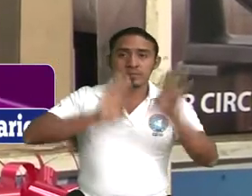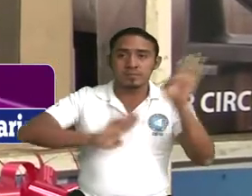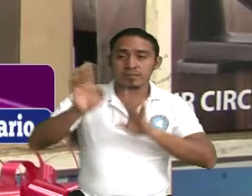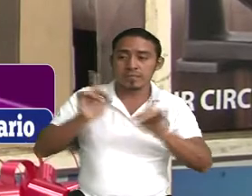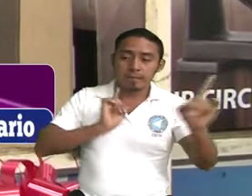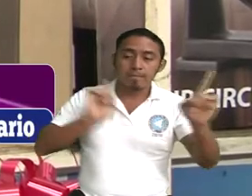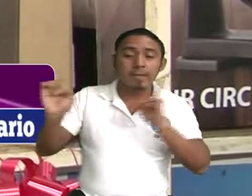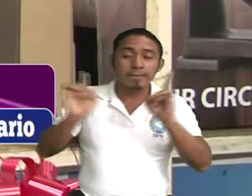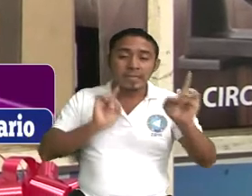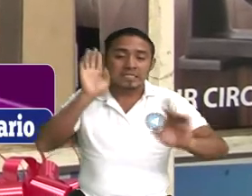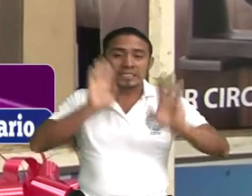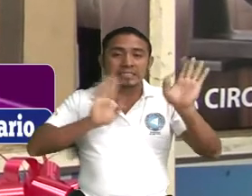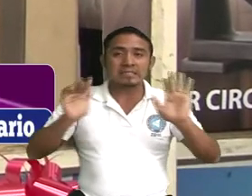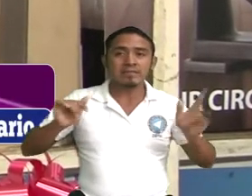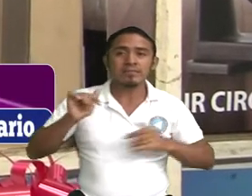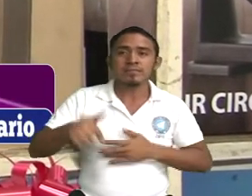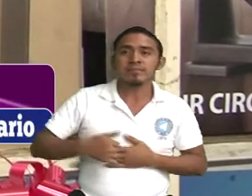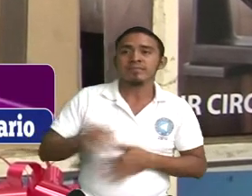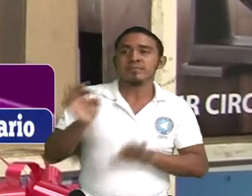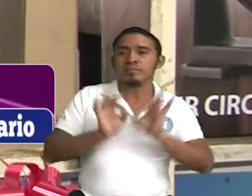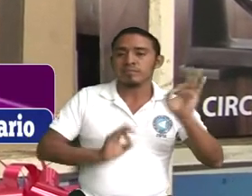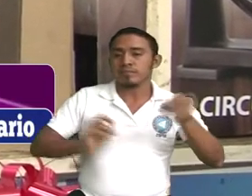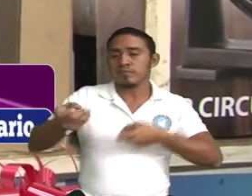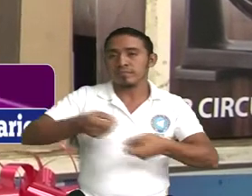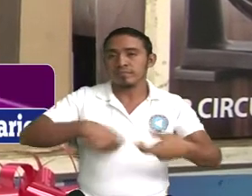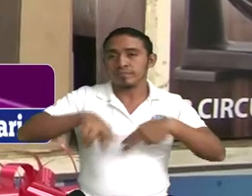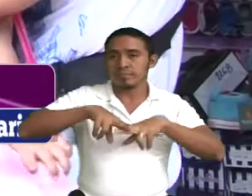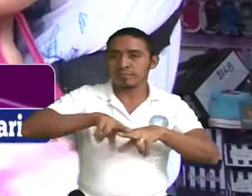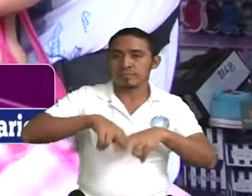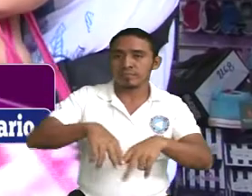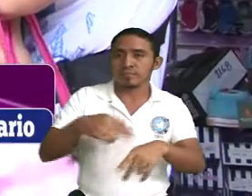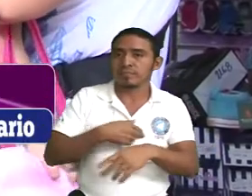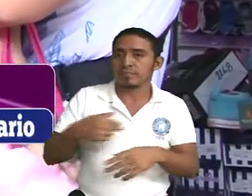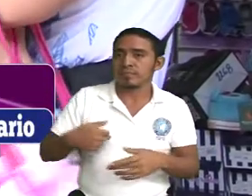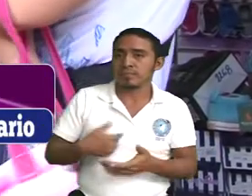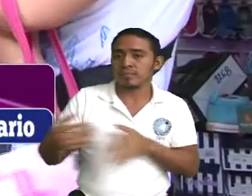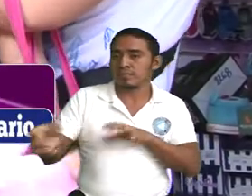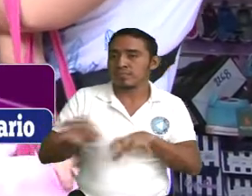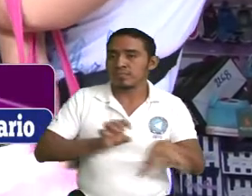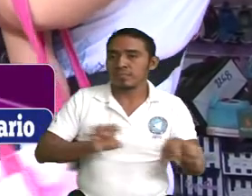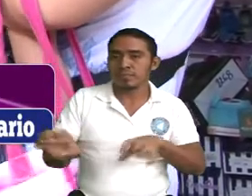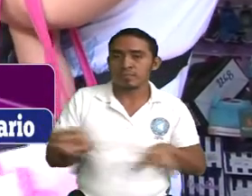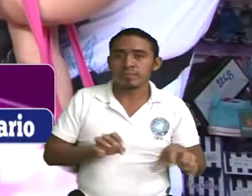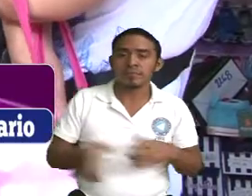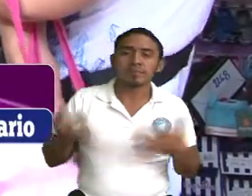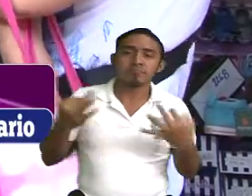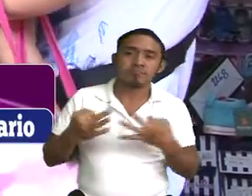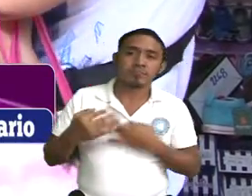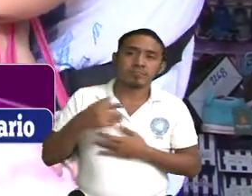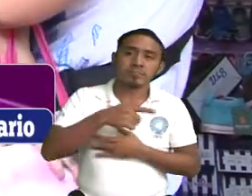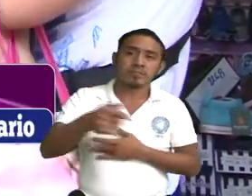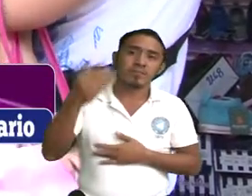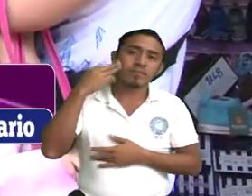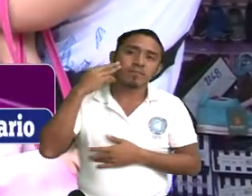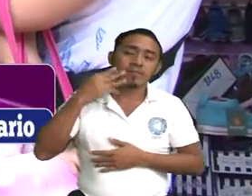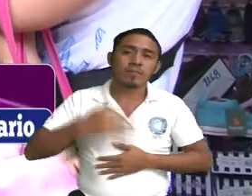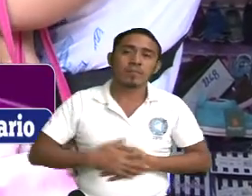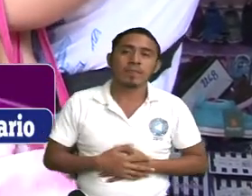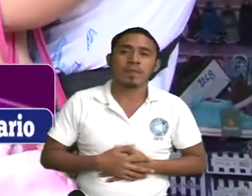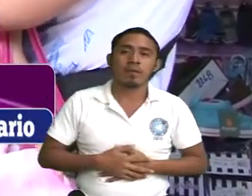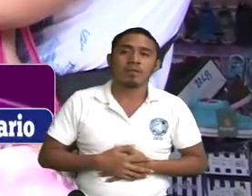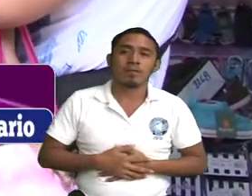en un concurso, estaban en las ferias y se montó una actividad ahí de agasajo a ella. El